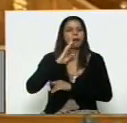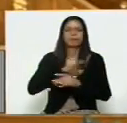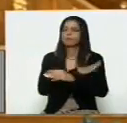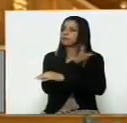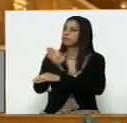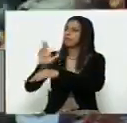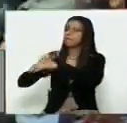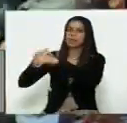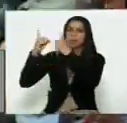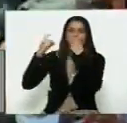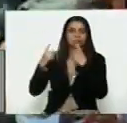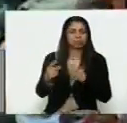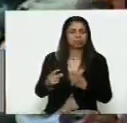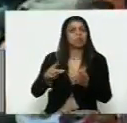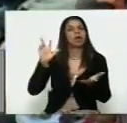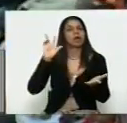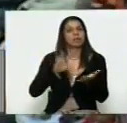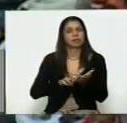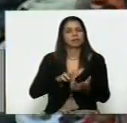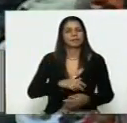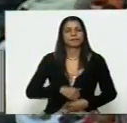consulta. Aprobado.